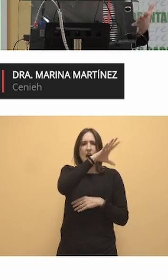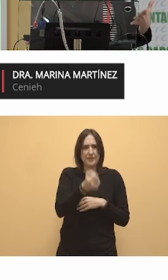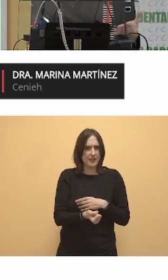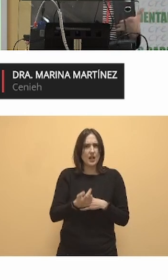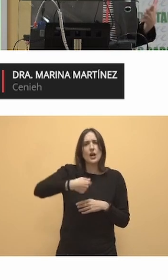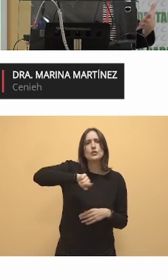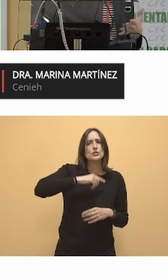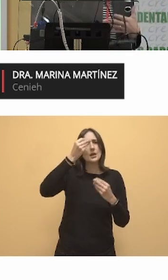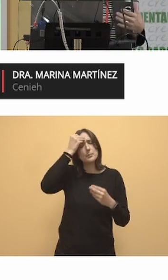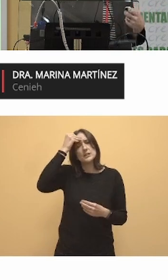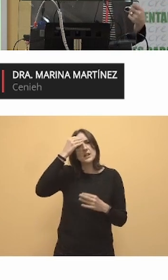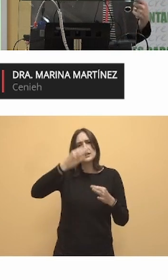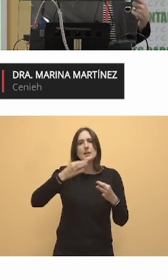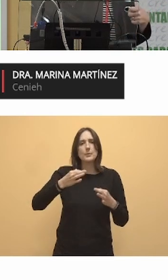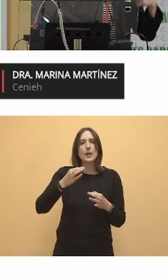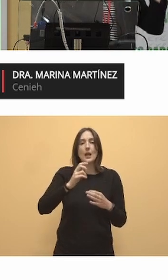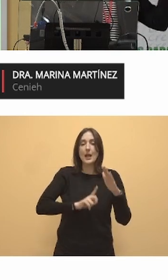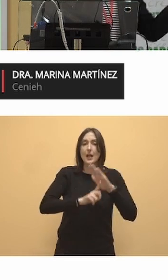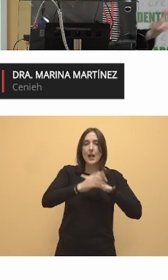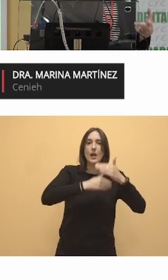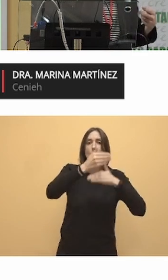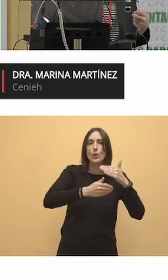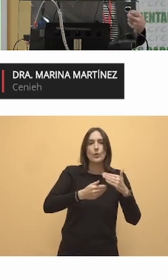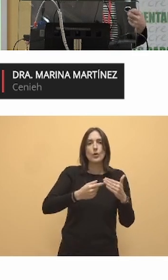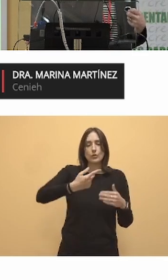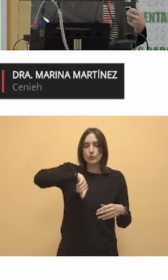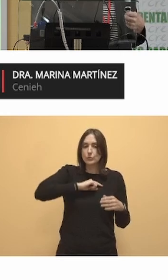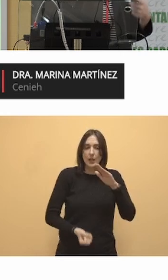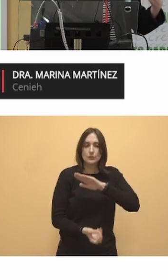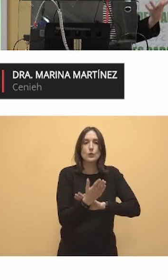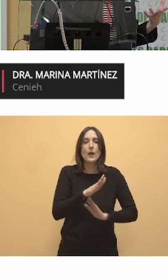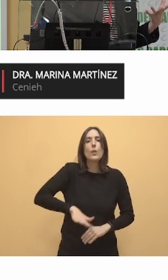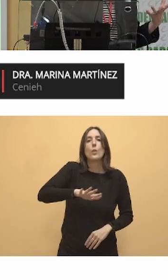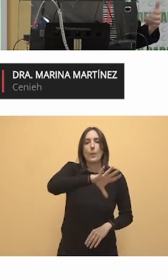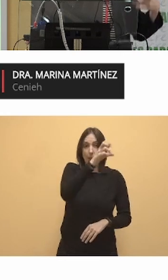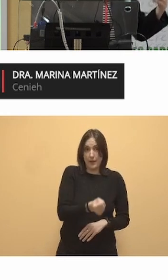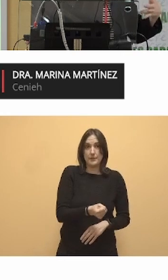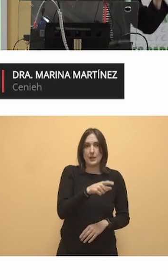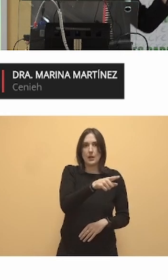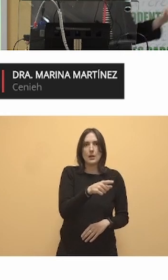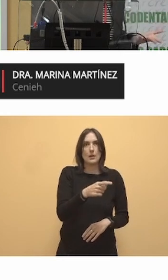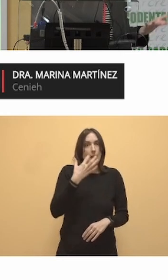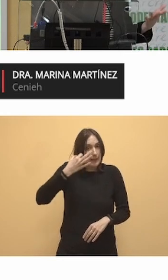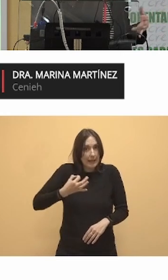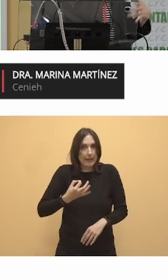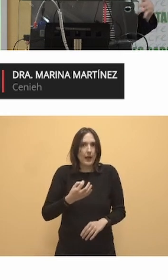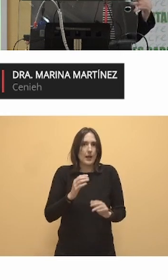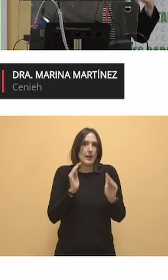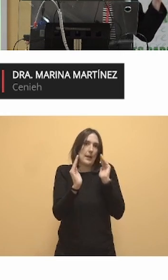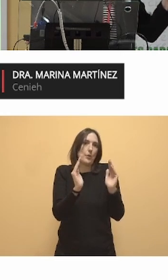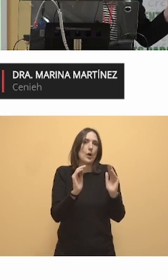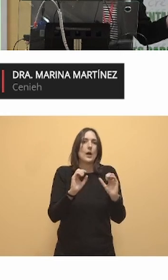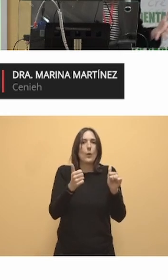hemos pensado en la evolución humana que siempre hemos salido de África. Efectivamente, hubo un momento en el que salimos de África, pero